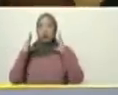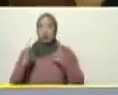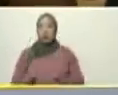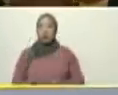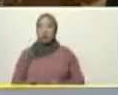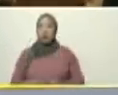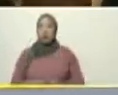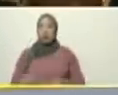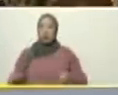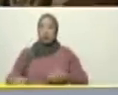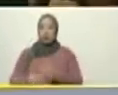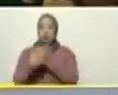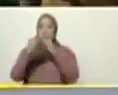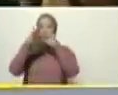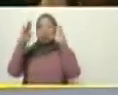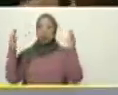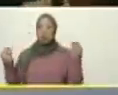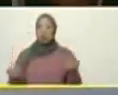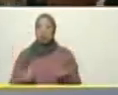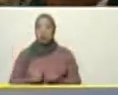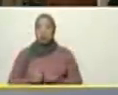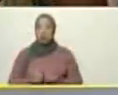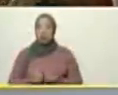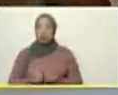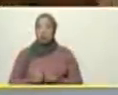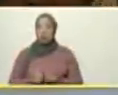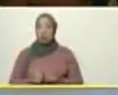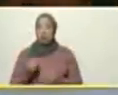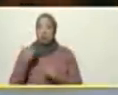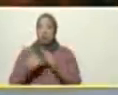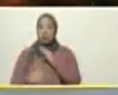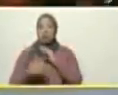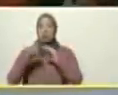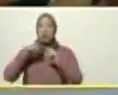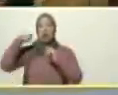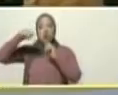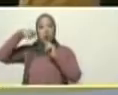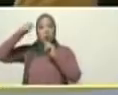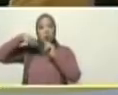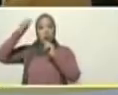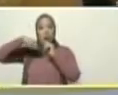el estreno mundial de un documental